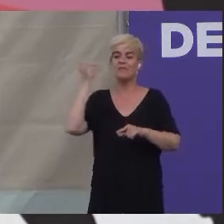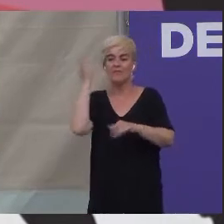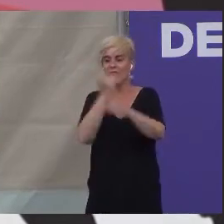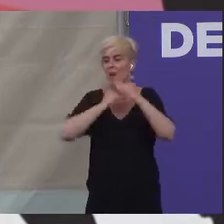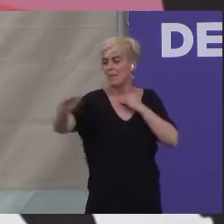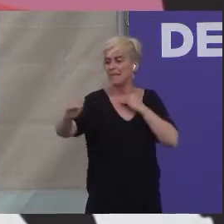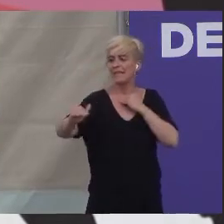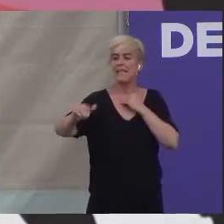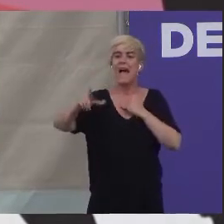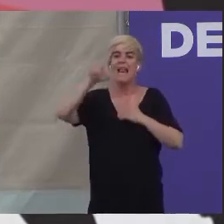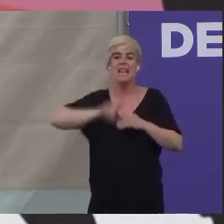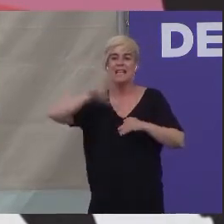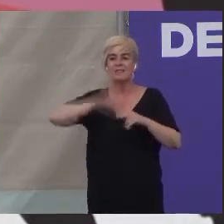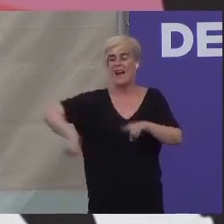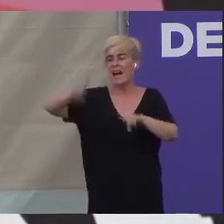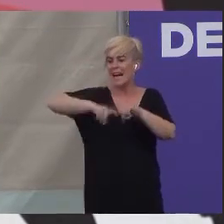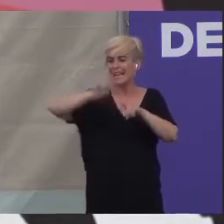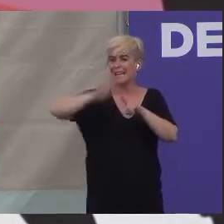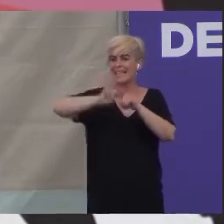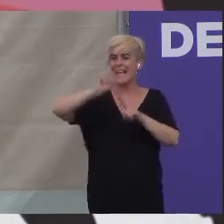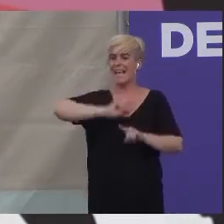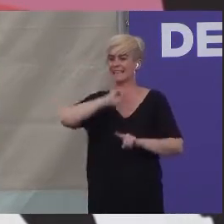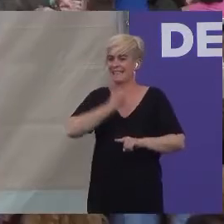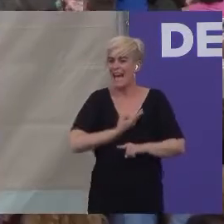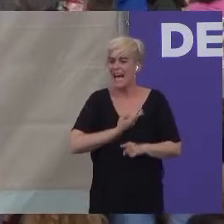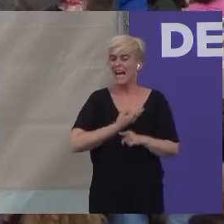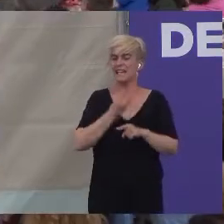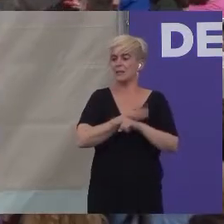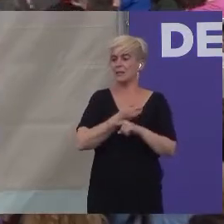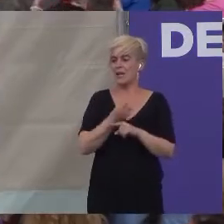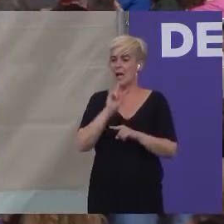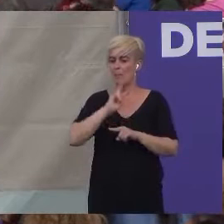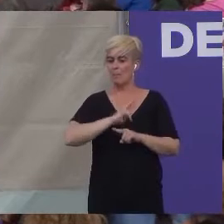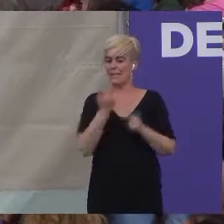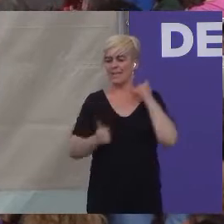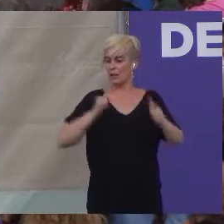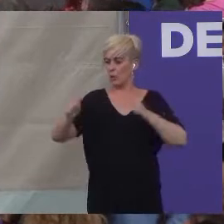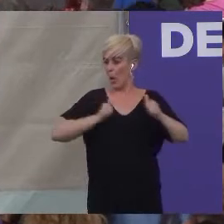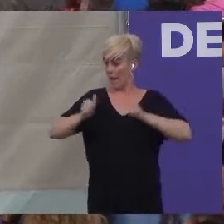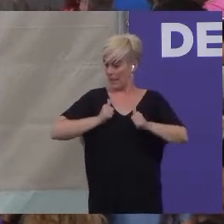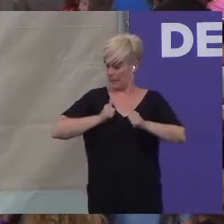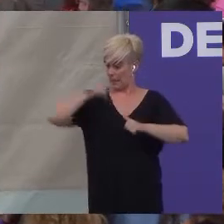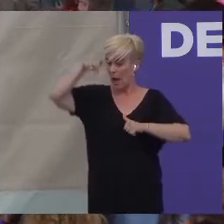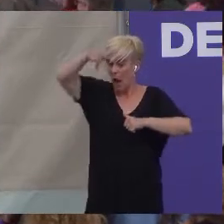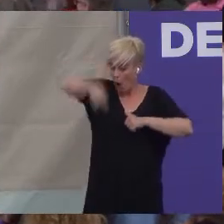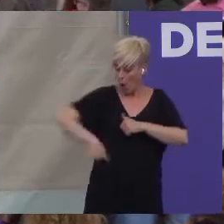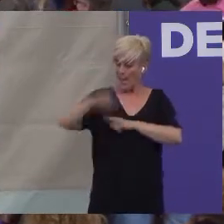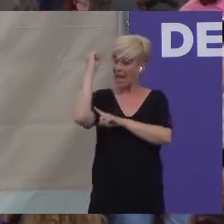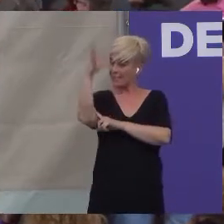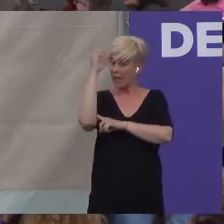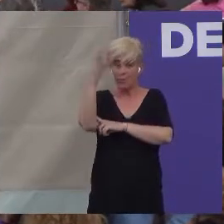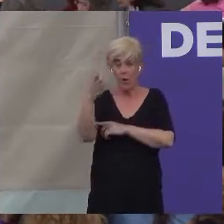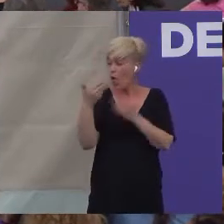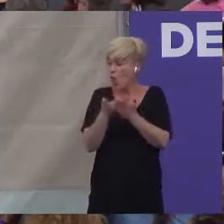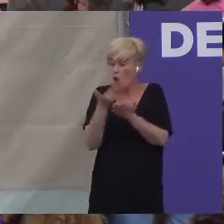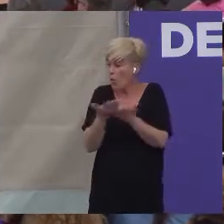los gays, las lesbianas, las trans y los bisexuales. Hoy aquí en esta asamblea no